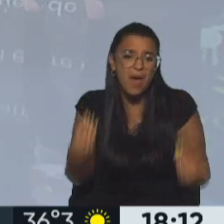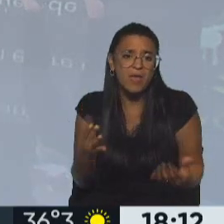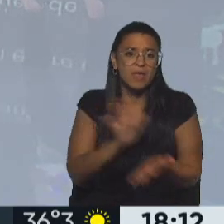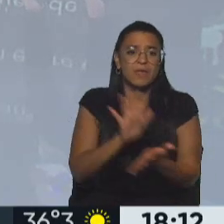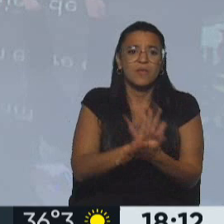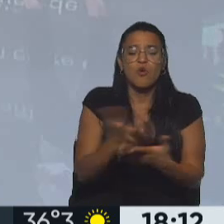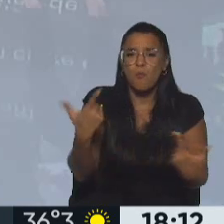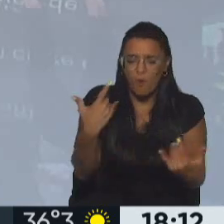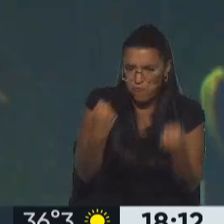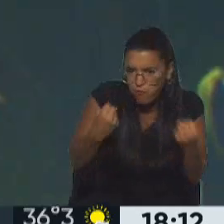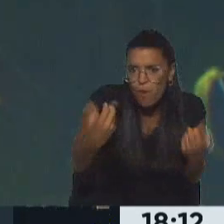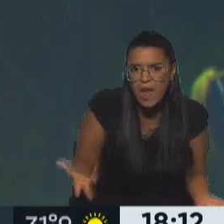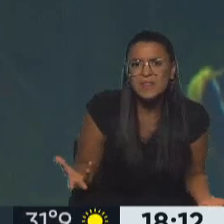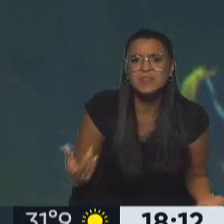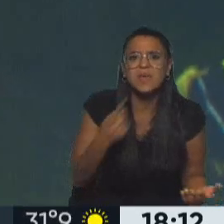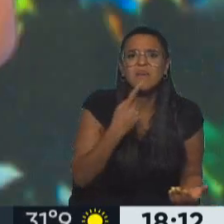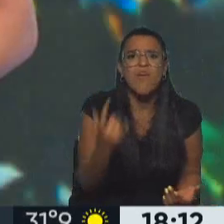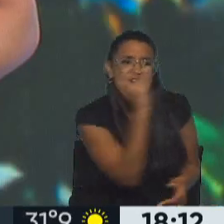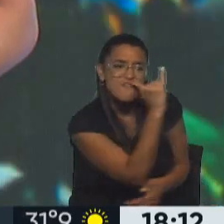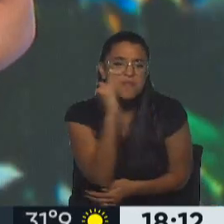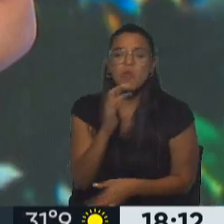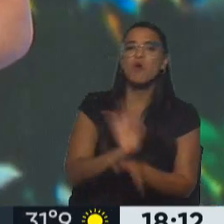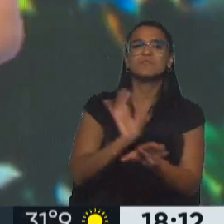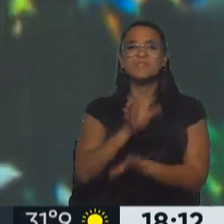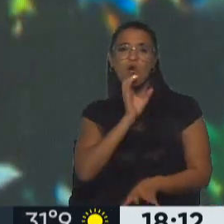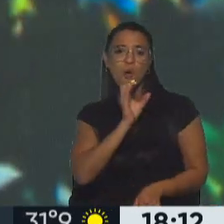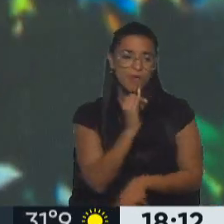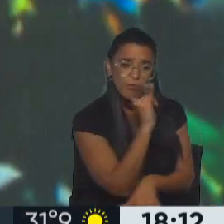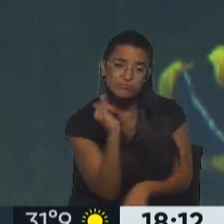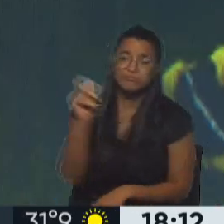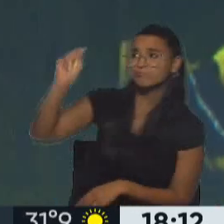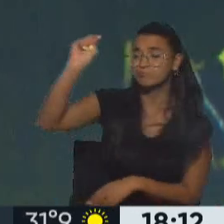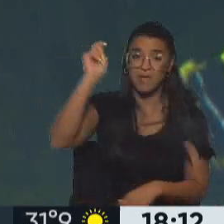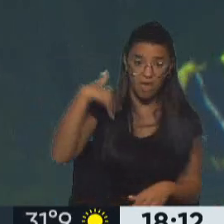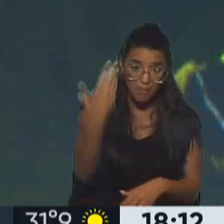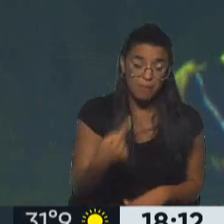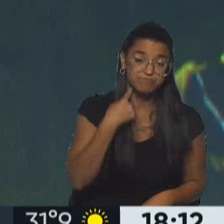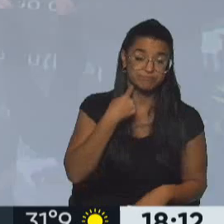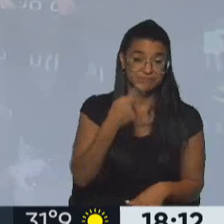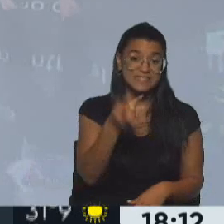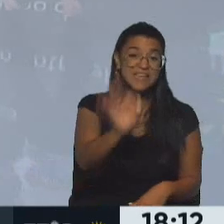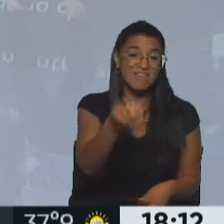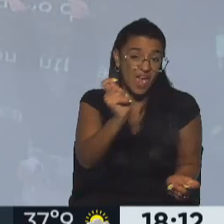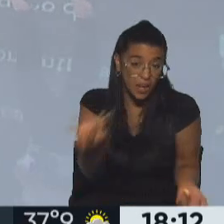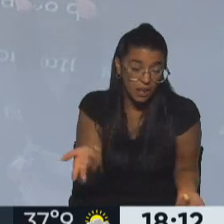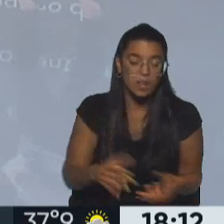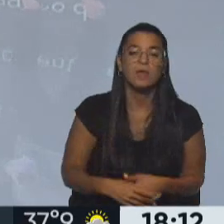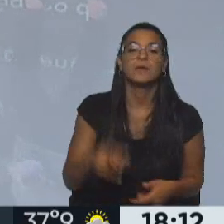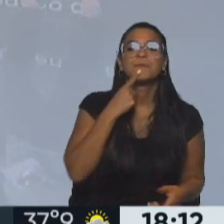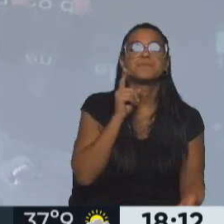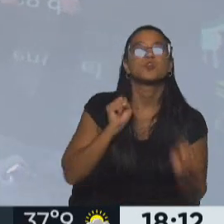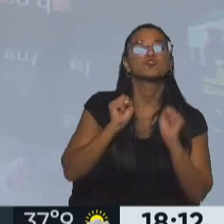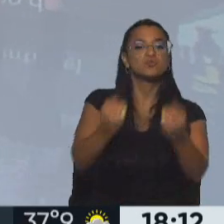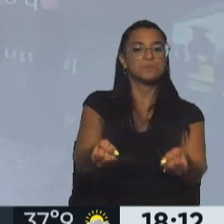el radicalismo que hay No sí como como una gracia claro y esto también los compromete exactamente a ver suspensión del gobernador